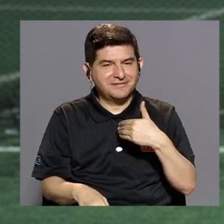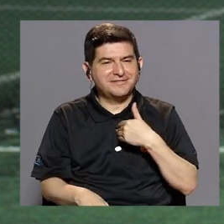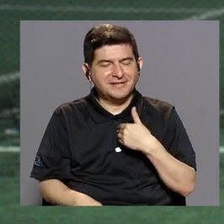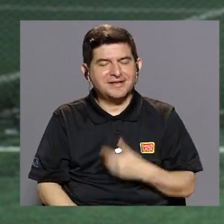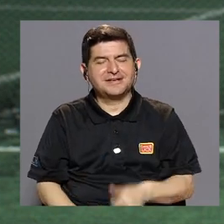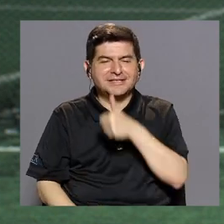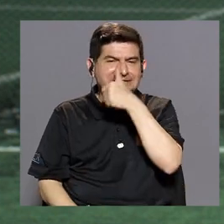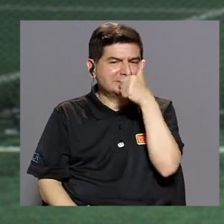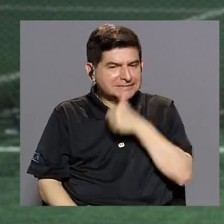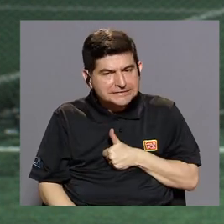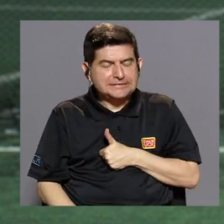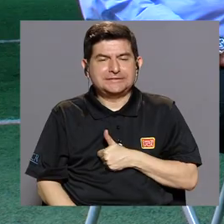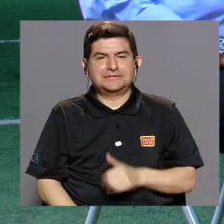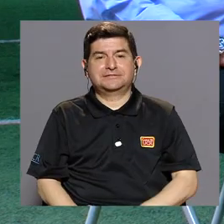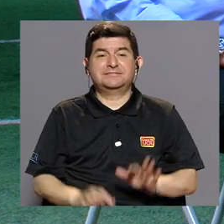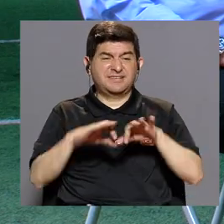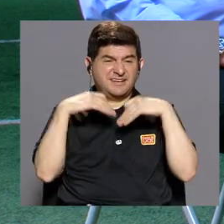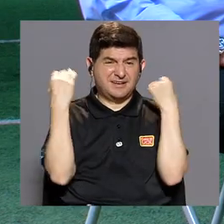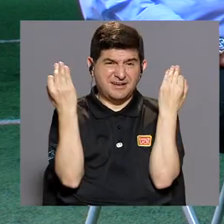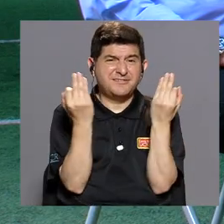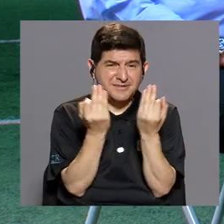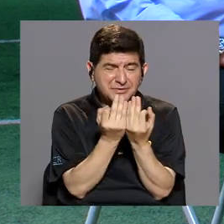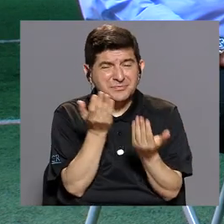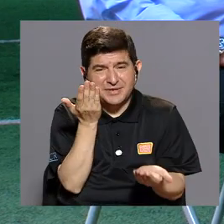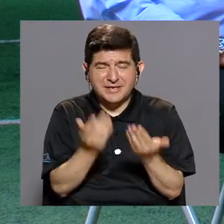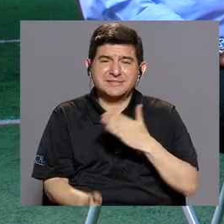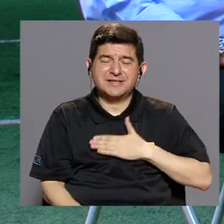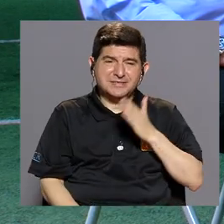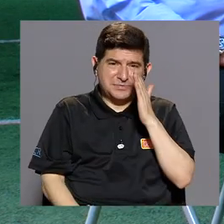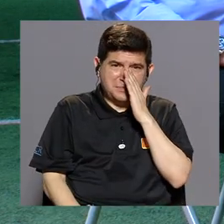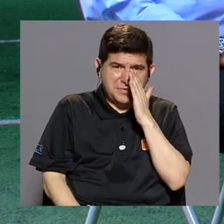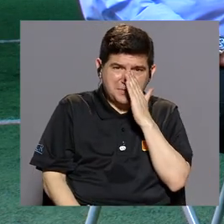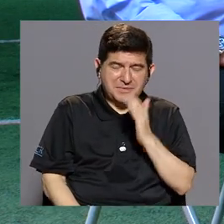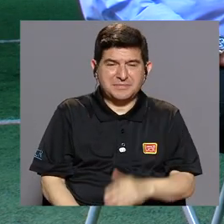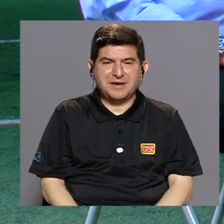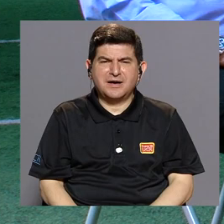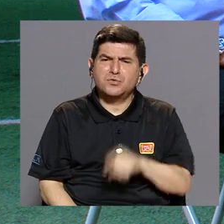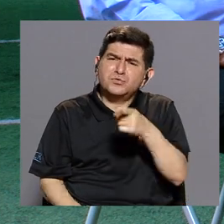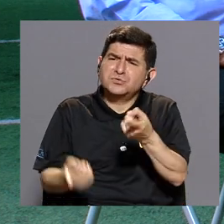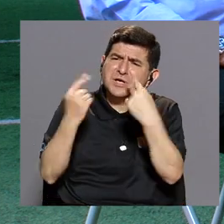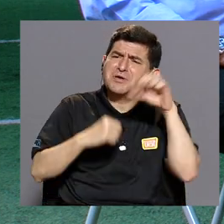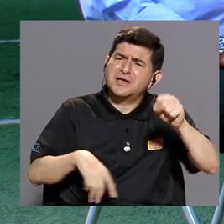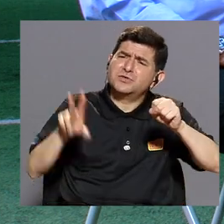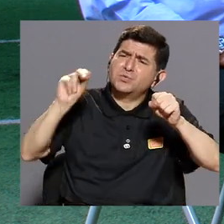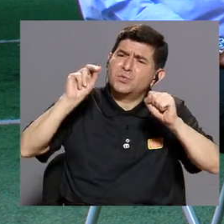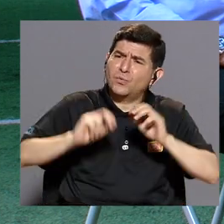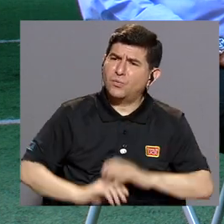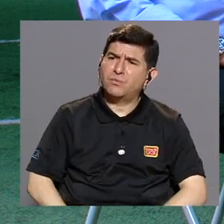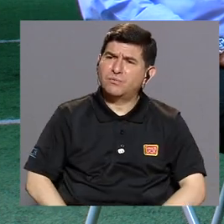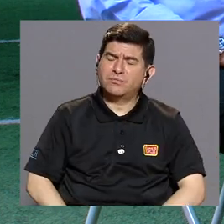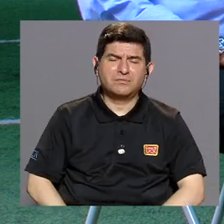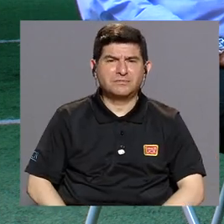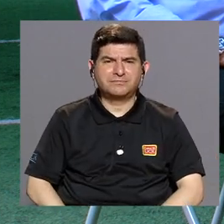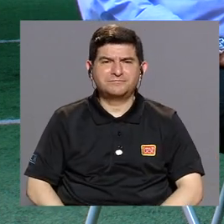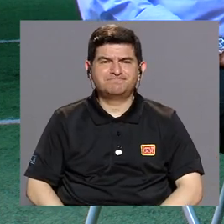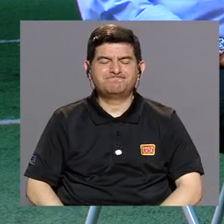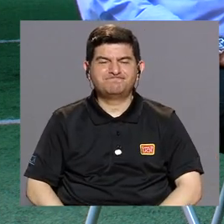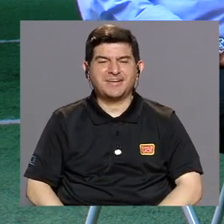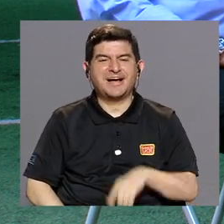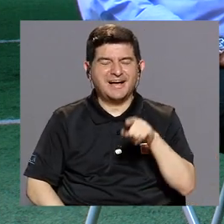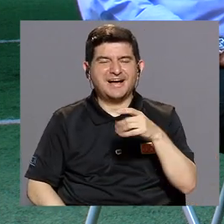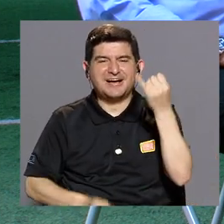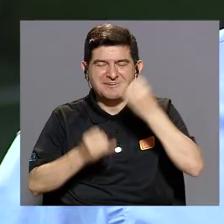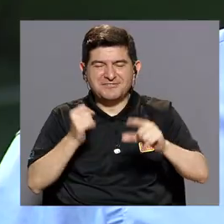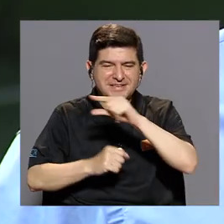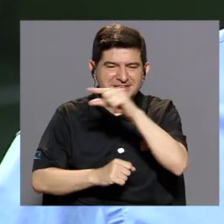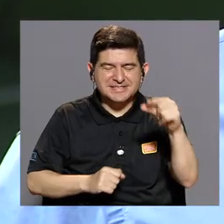sus ciertos sacrificios, ¿verdad? La familia fue donde era mi mamá, Amelia, ¿vas a venir? ¿No vas a venir? ¿Qué tenías que dedicarle los